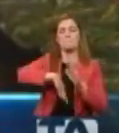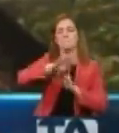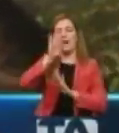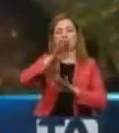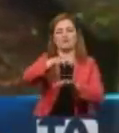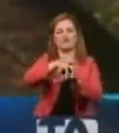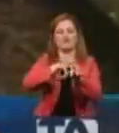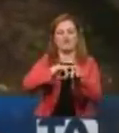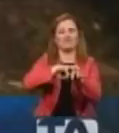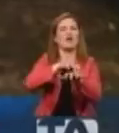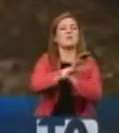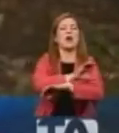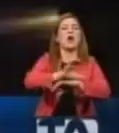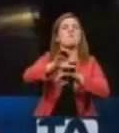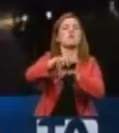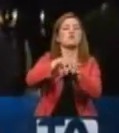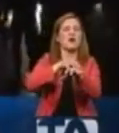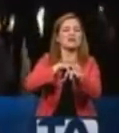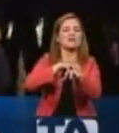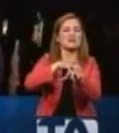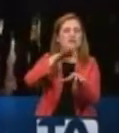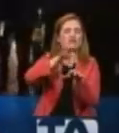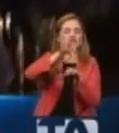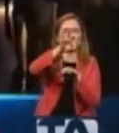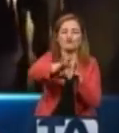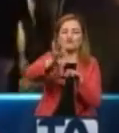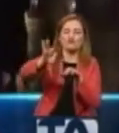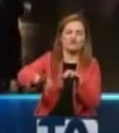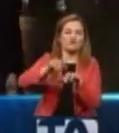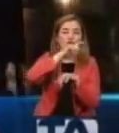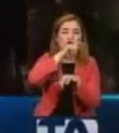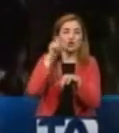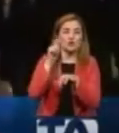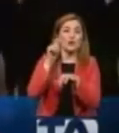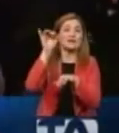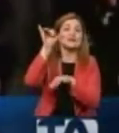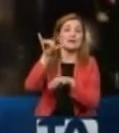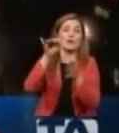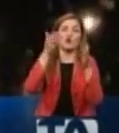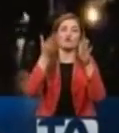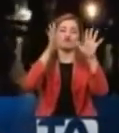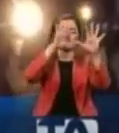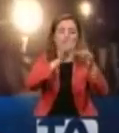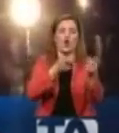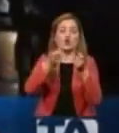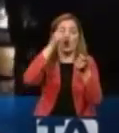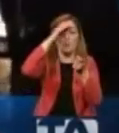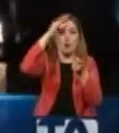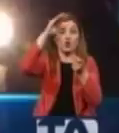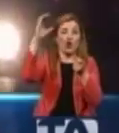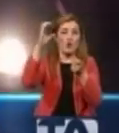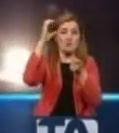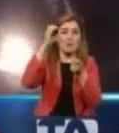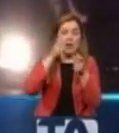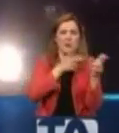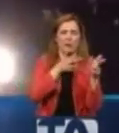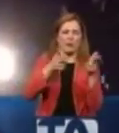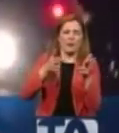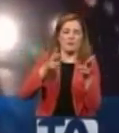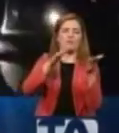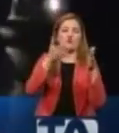de narcocultivos, murió este sábado junto con su hermana en un operativo de la Fuerza Pública